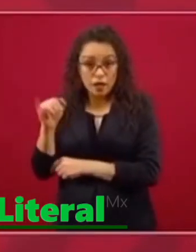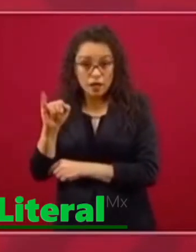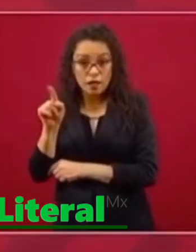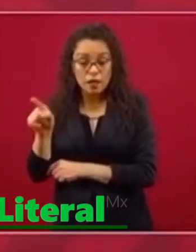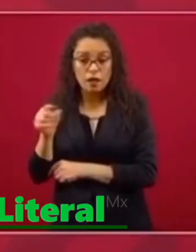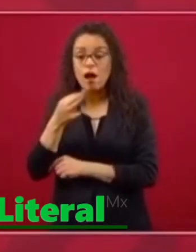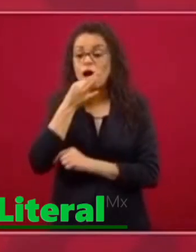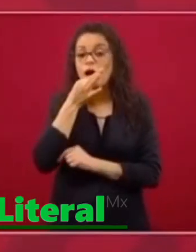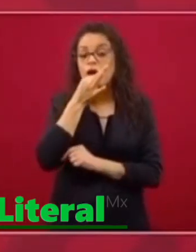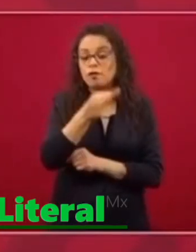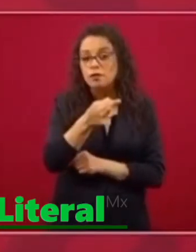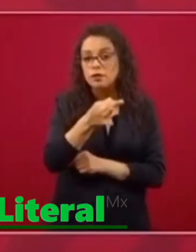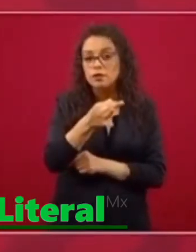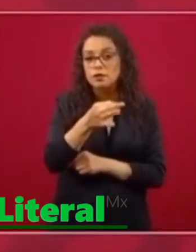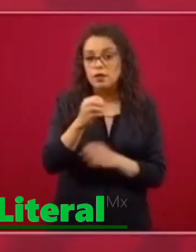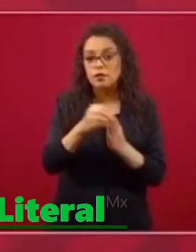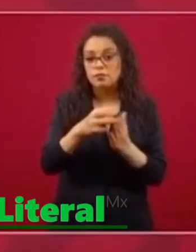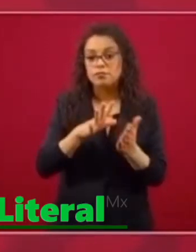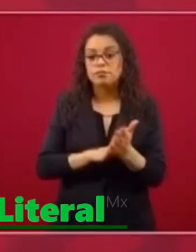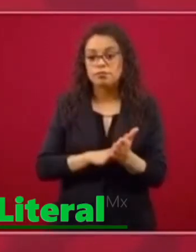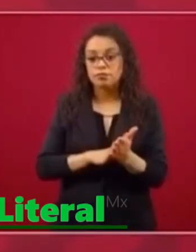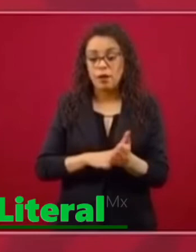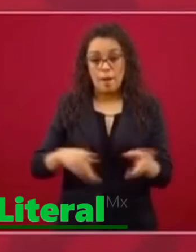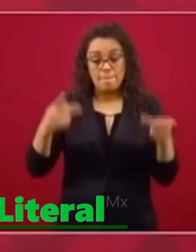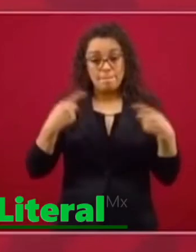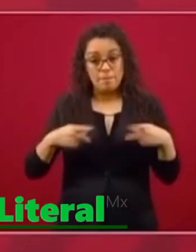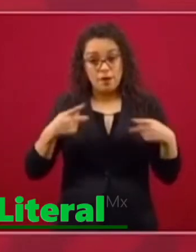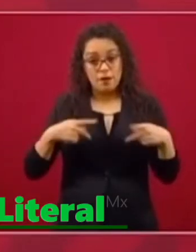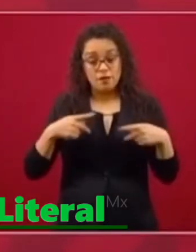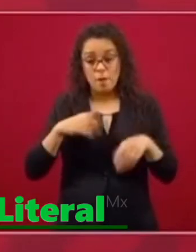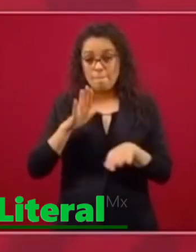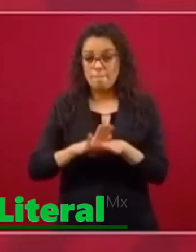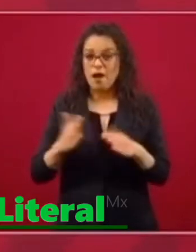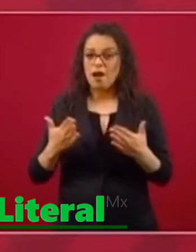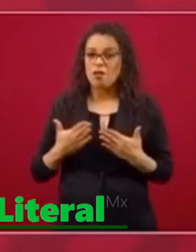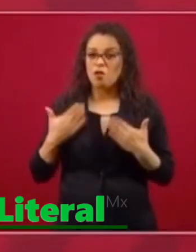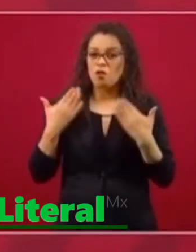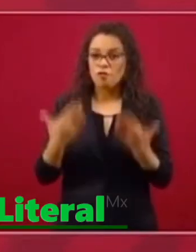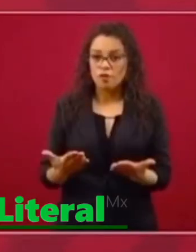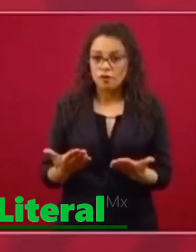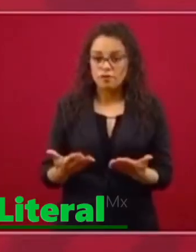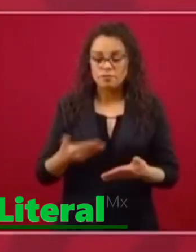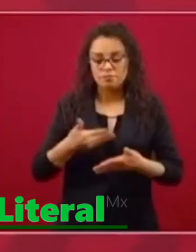reporta que la gente le tiene más confianza al actual gobierno